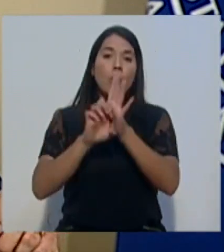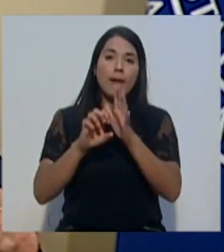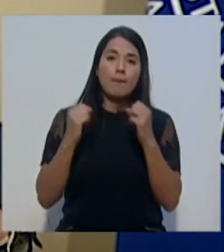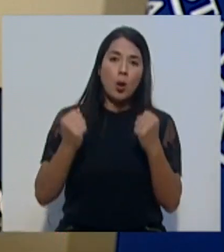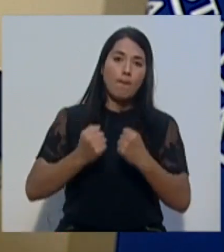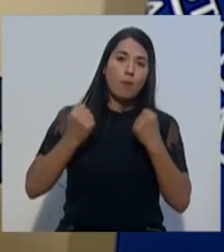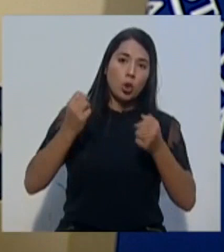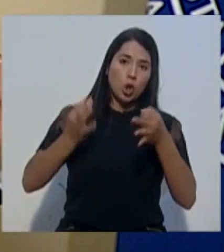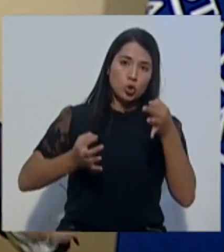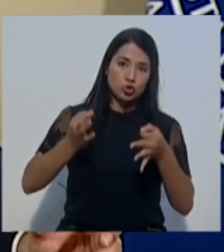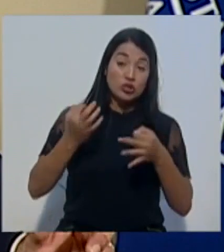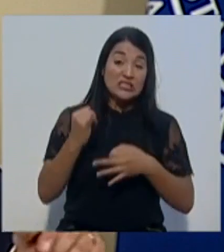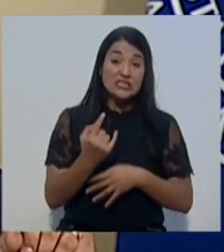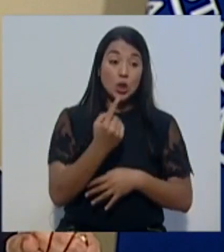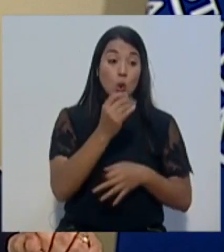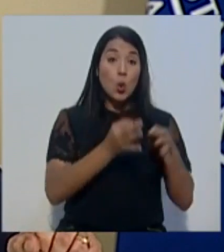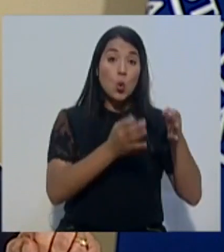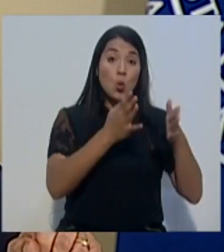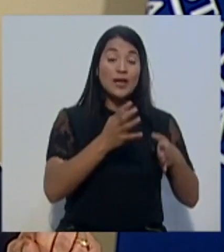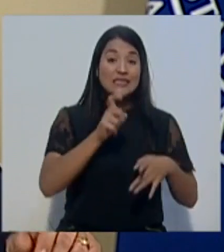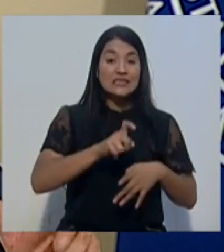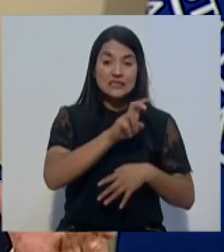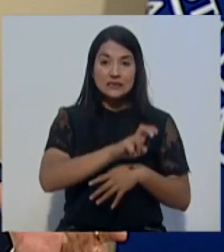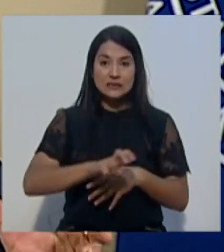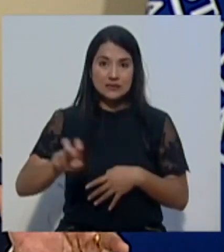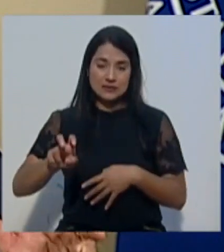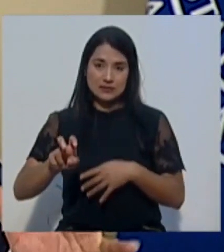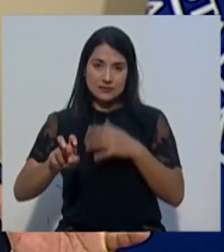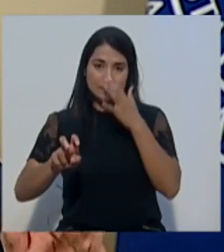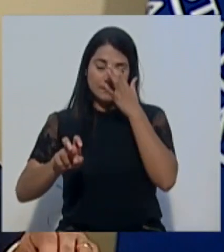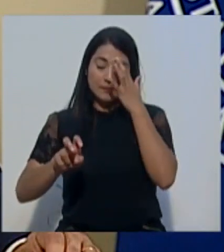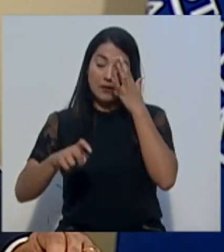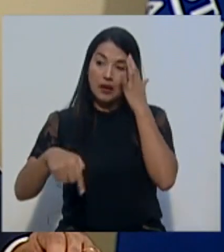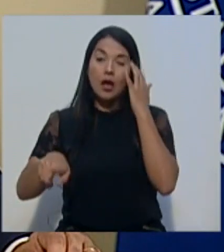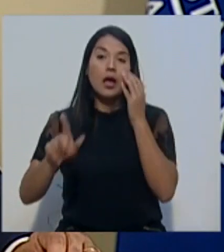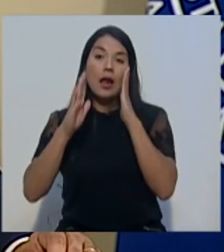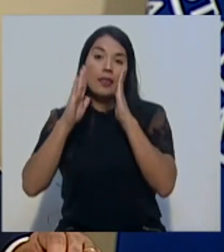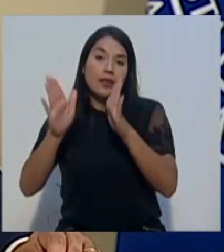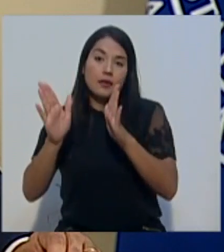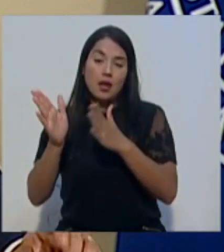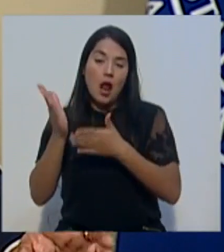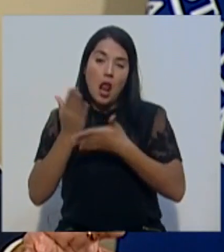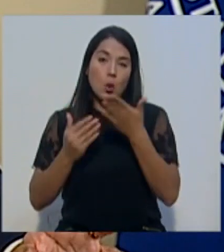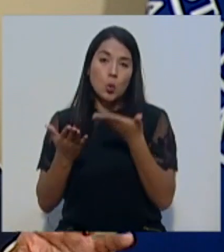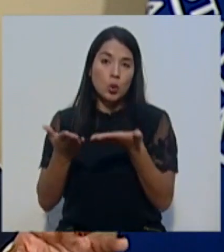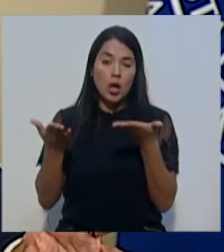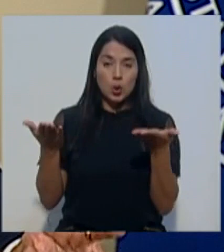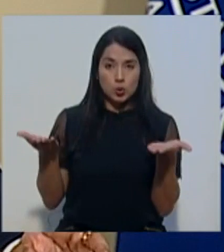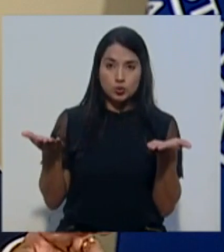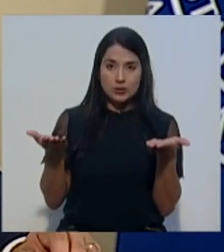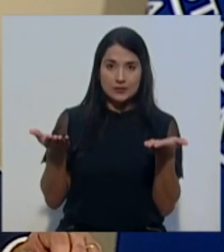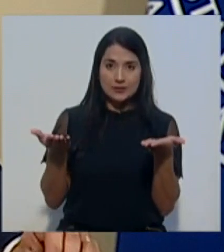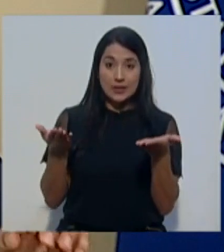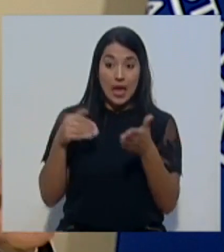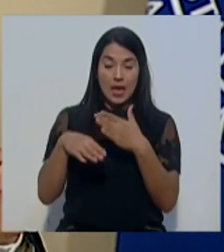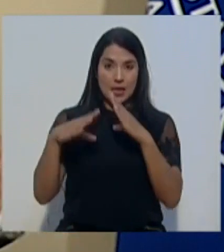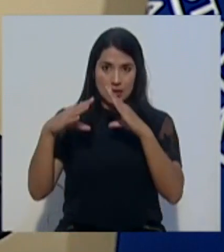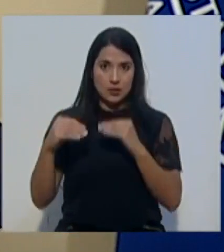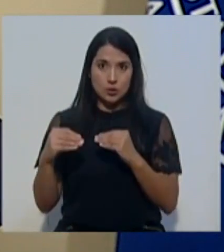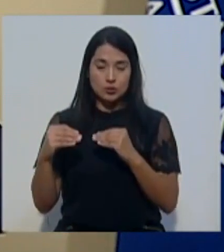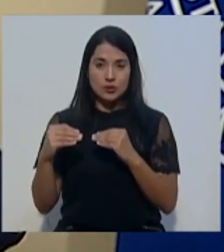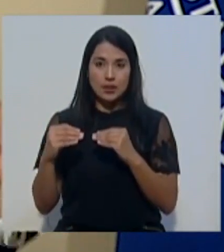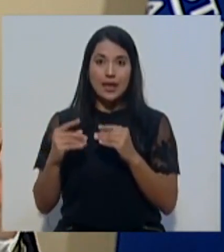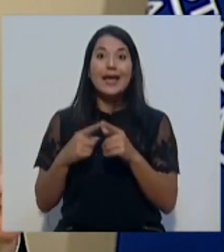Judicial, cuando un juez se tiene que desplazar a cubrir, no sé, cualquier cosa fuera en un horario nocturno.